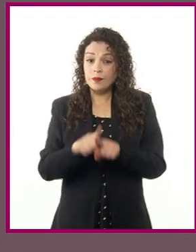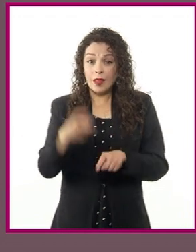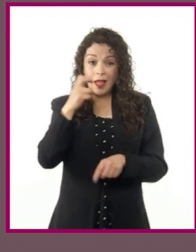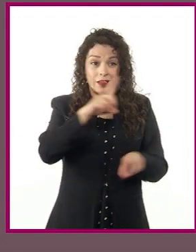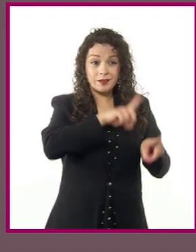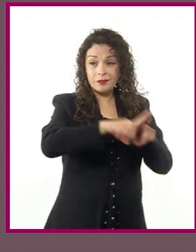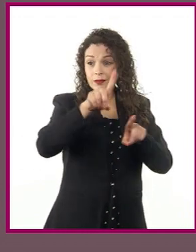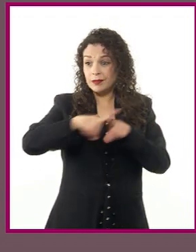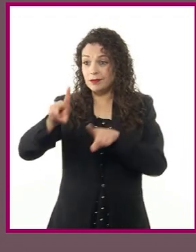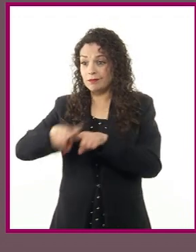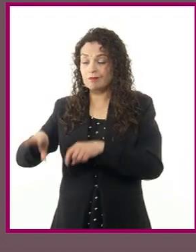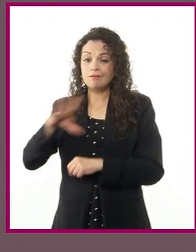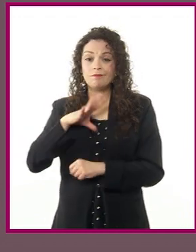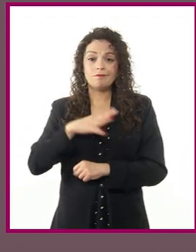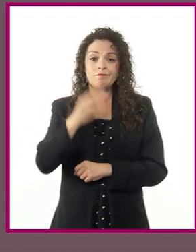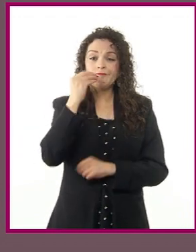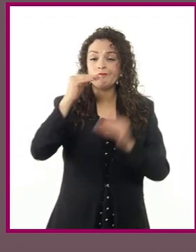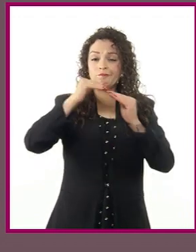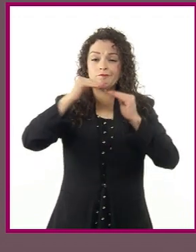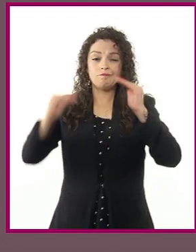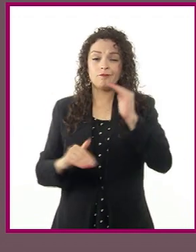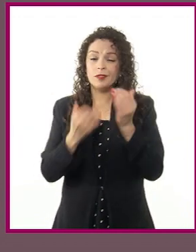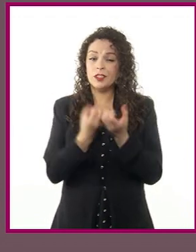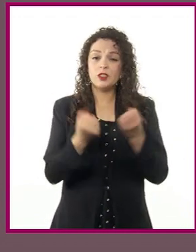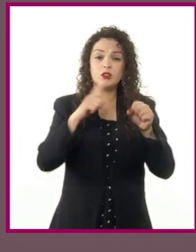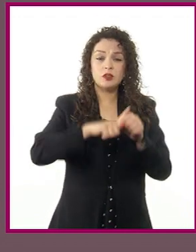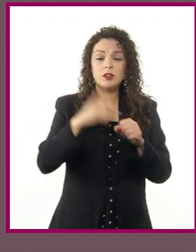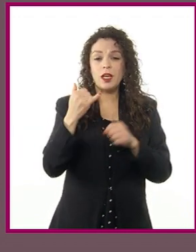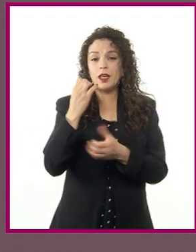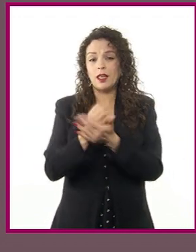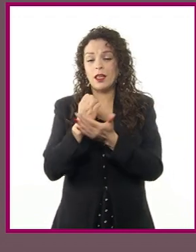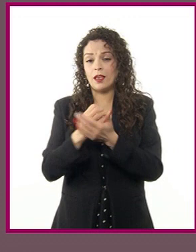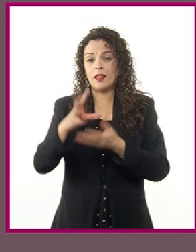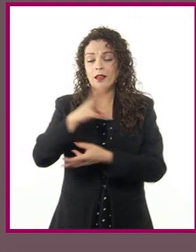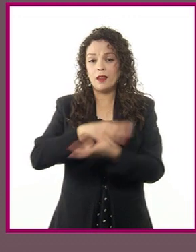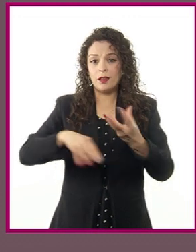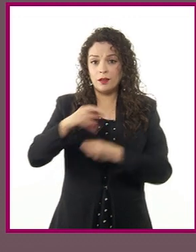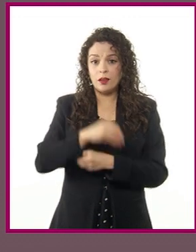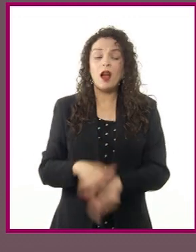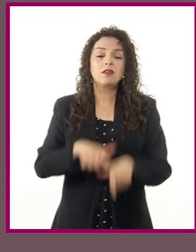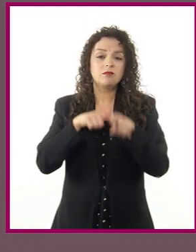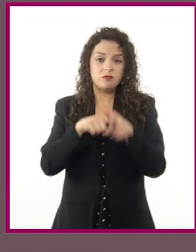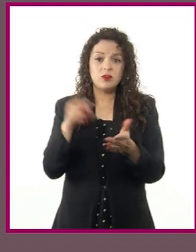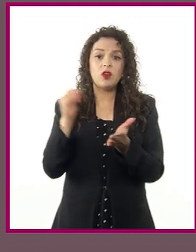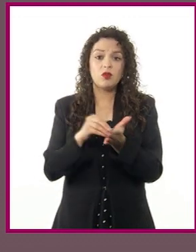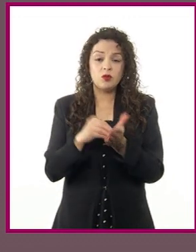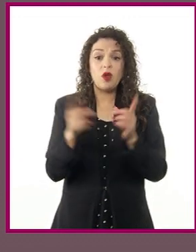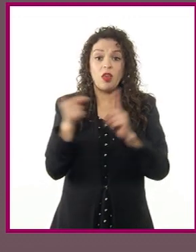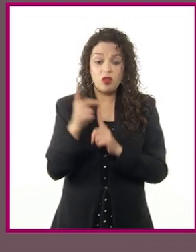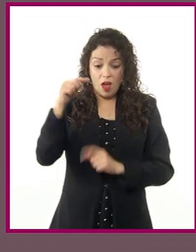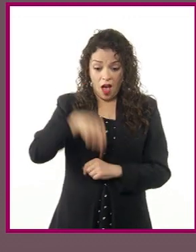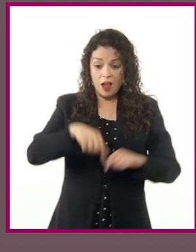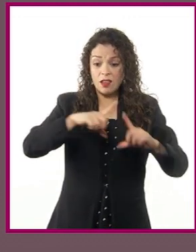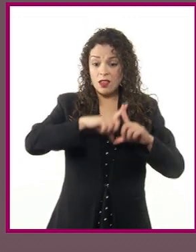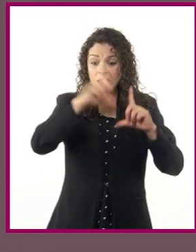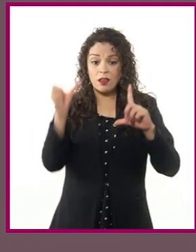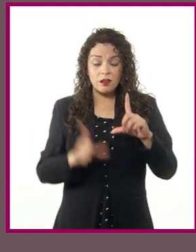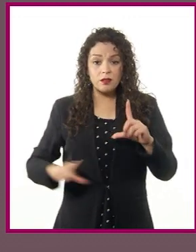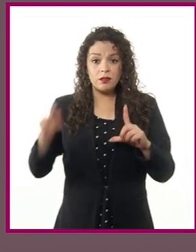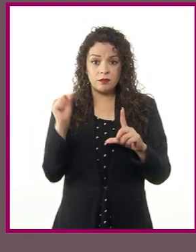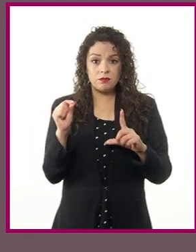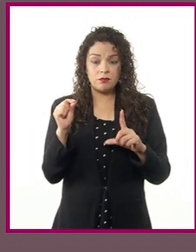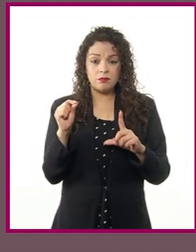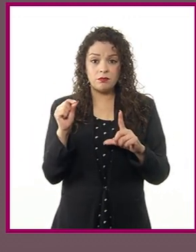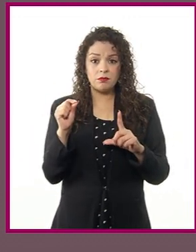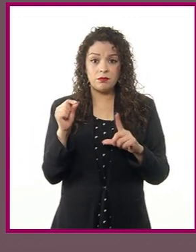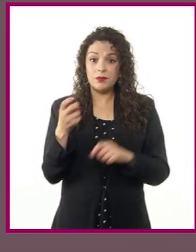diversidad marca grandes diferencias sociales y económicas que coexisten dentro del territorio nacional y lo hacen uno